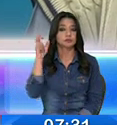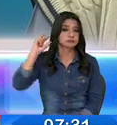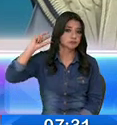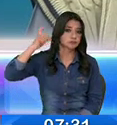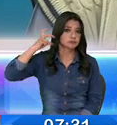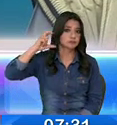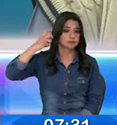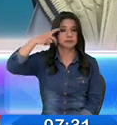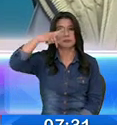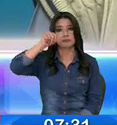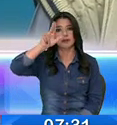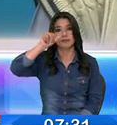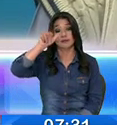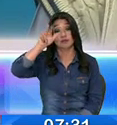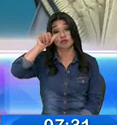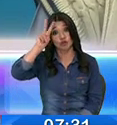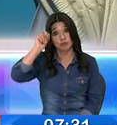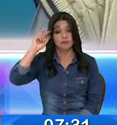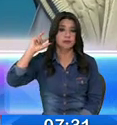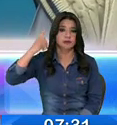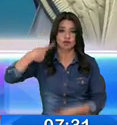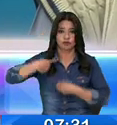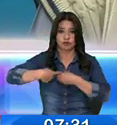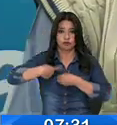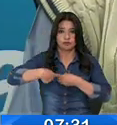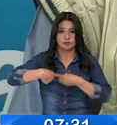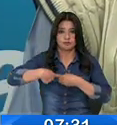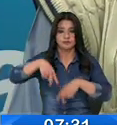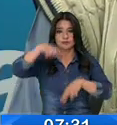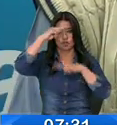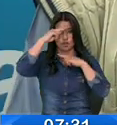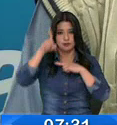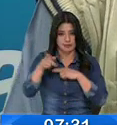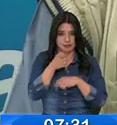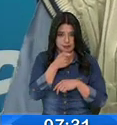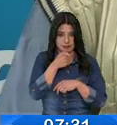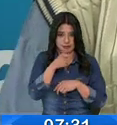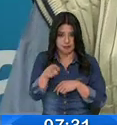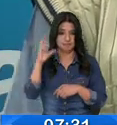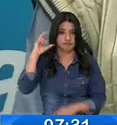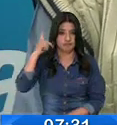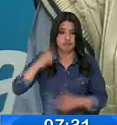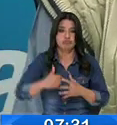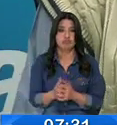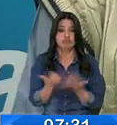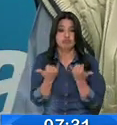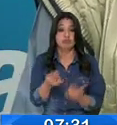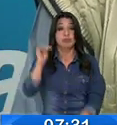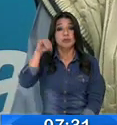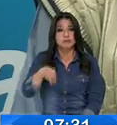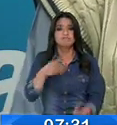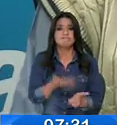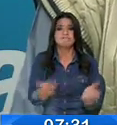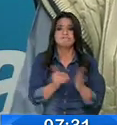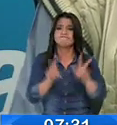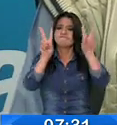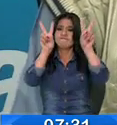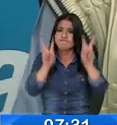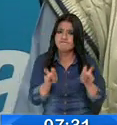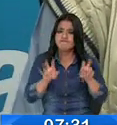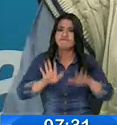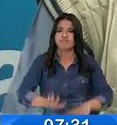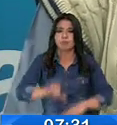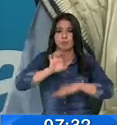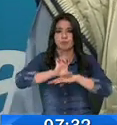radio quito logos de la capital noticiero líder en la radio este martes queremos volver a analizar un tema recurrente en el